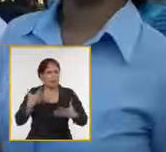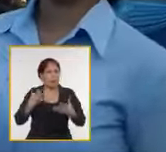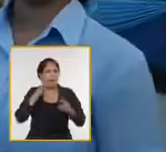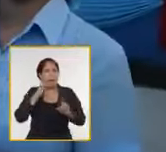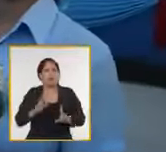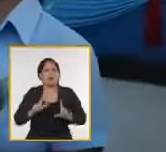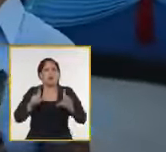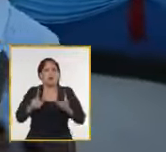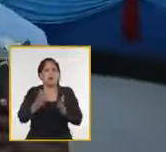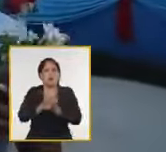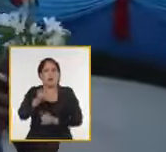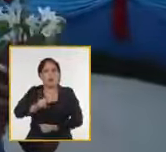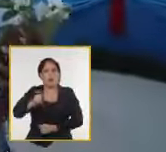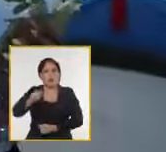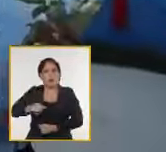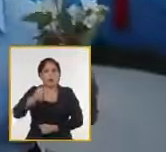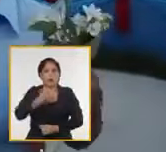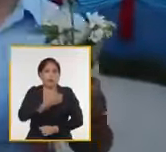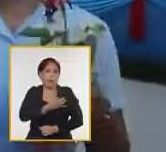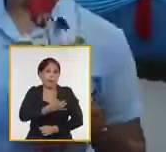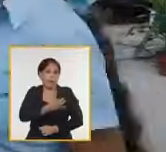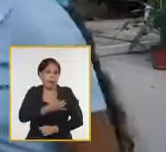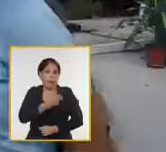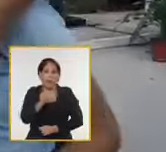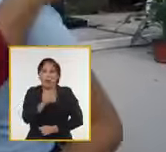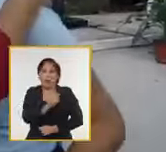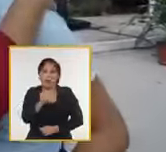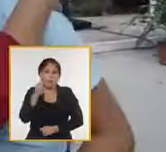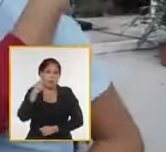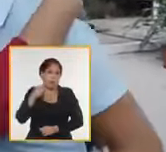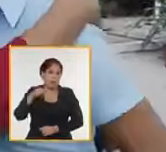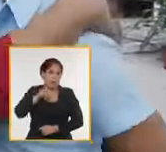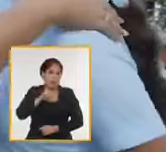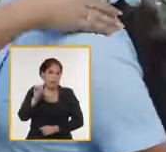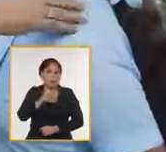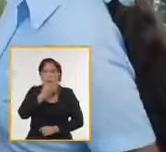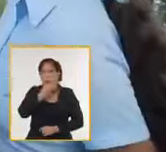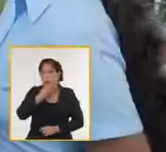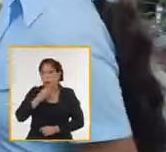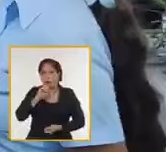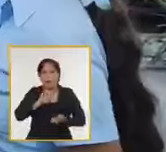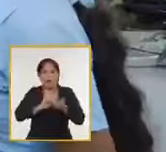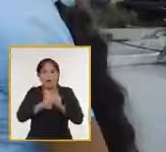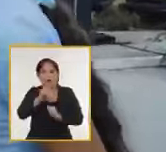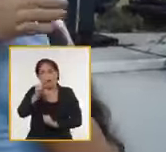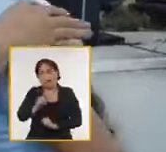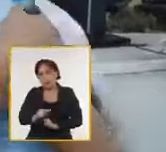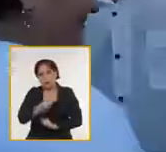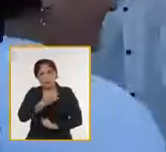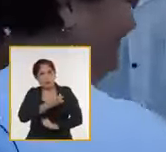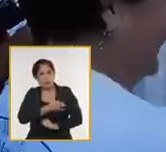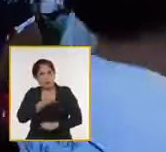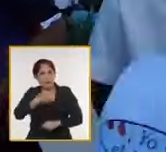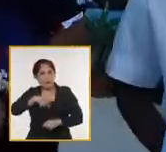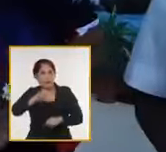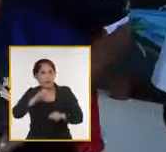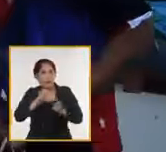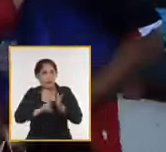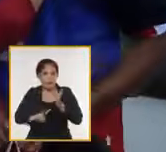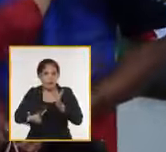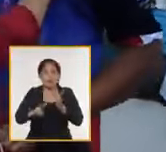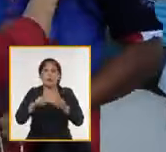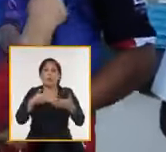a los estudiantes que obtuvieron medallas en concursos académicos, así como jóvenes atletas medallistas que representaron a la provincia en los